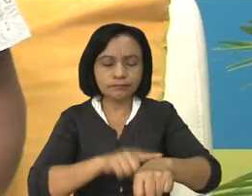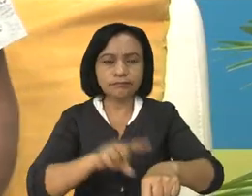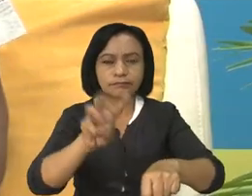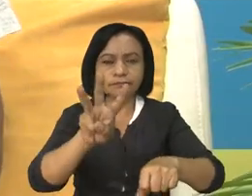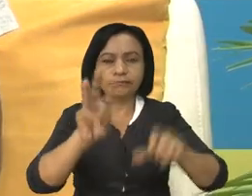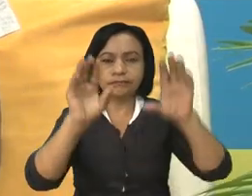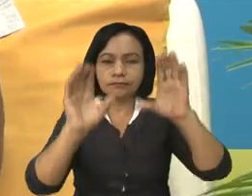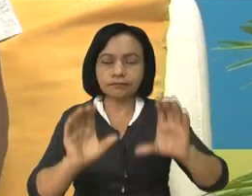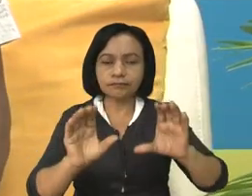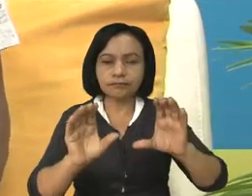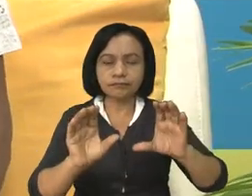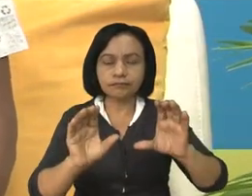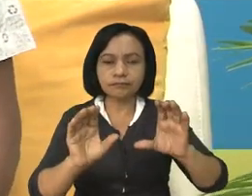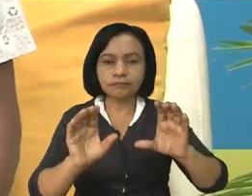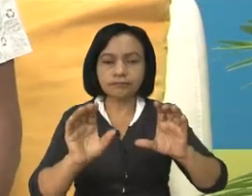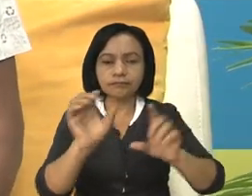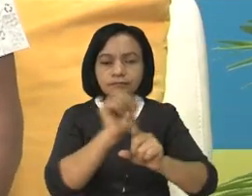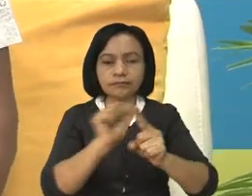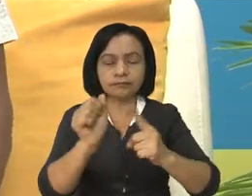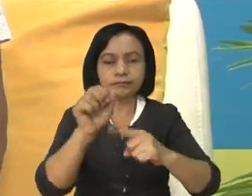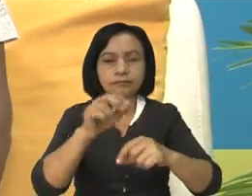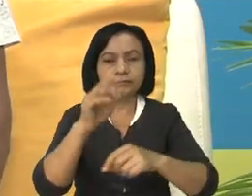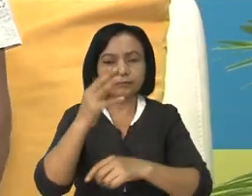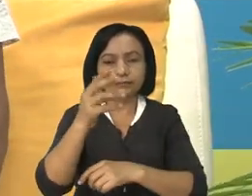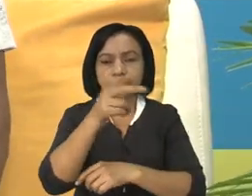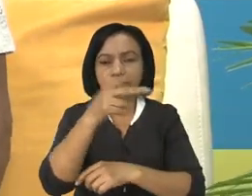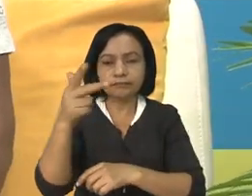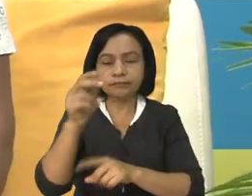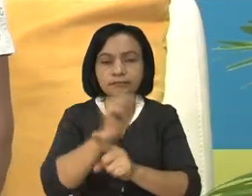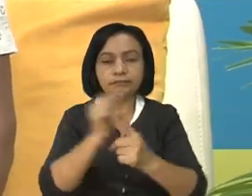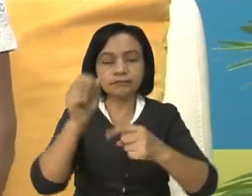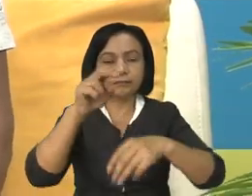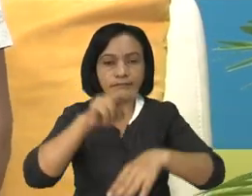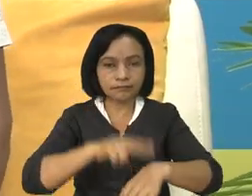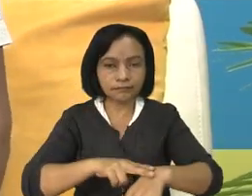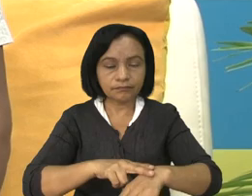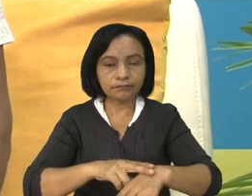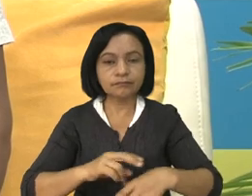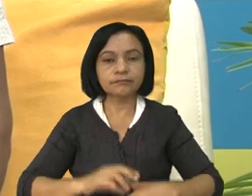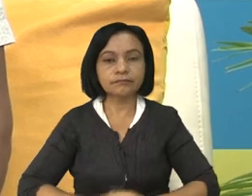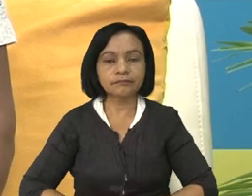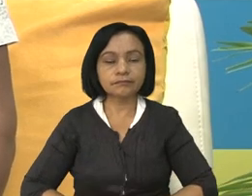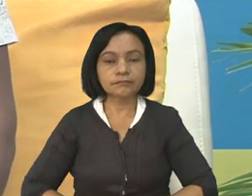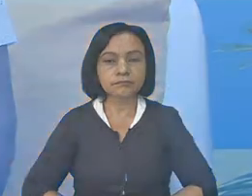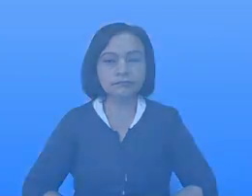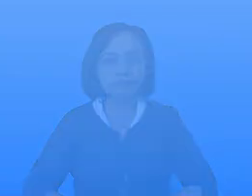las 3 de la tarde en la señal del canal 98, el canal de la Asamblea Nacional.